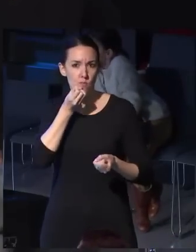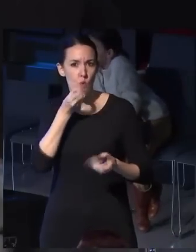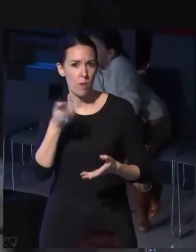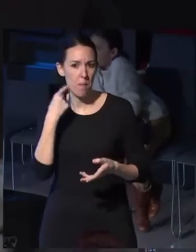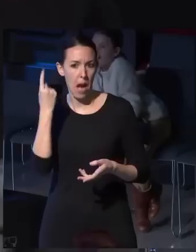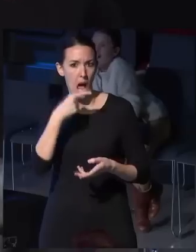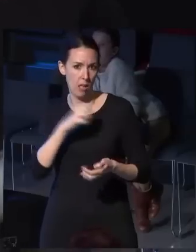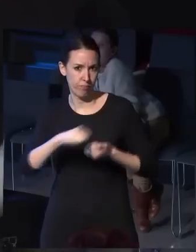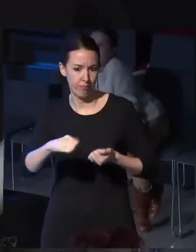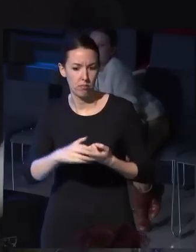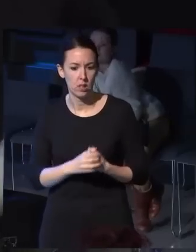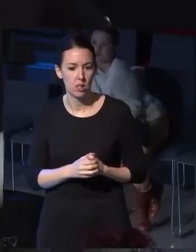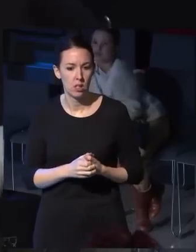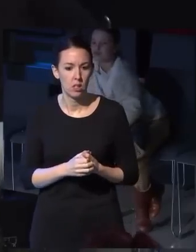Bueno,